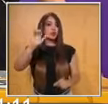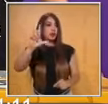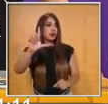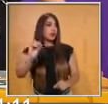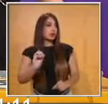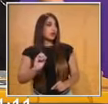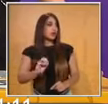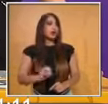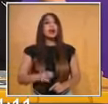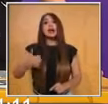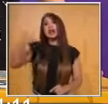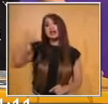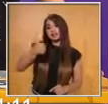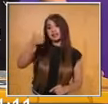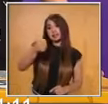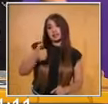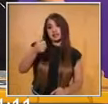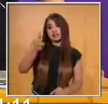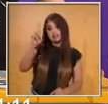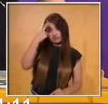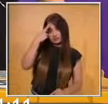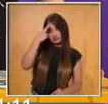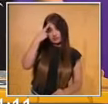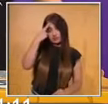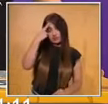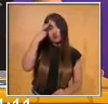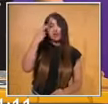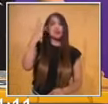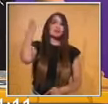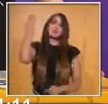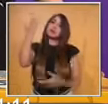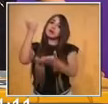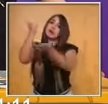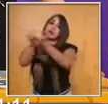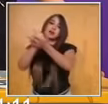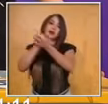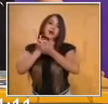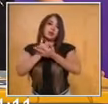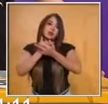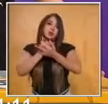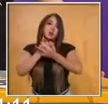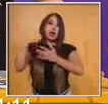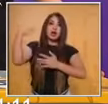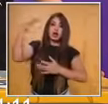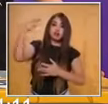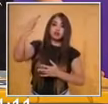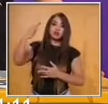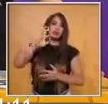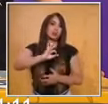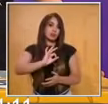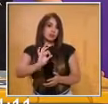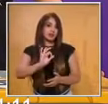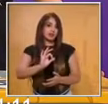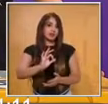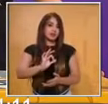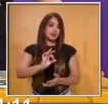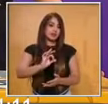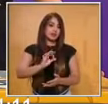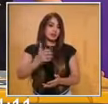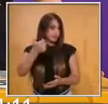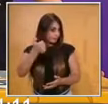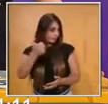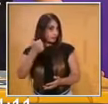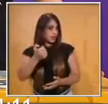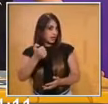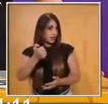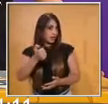más. Encendedor. Recuerda que le vas a pedir ayuda a algún adulto que sea capaz de encender algo sin tener algún